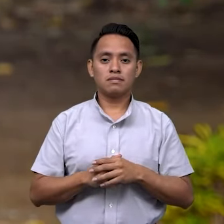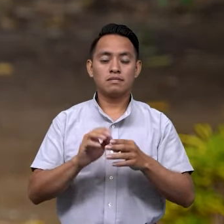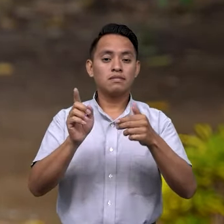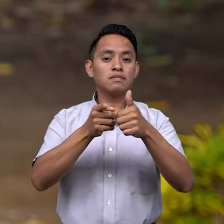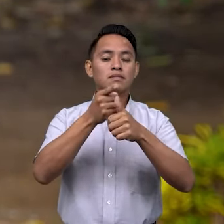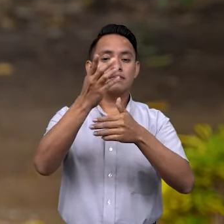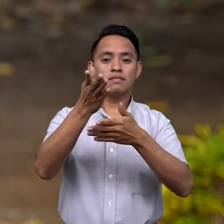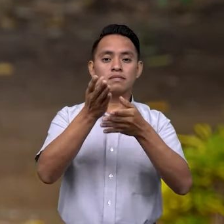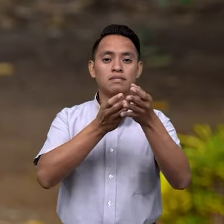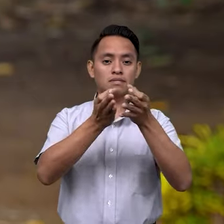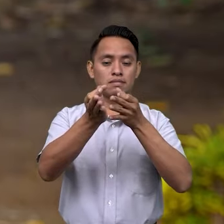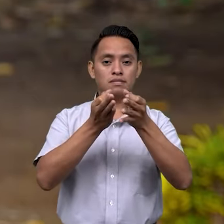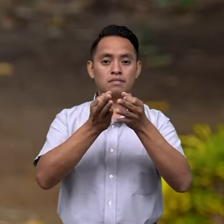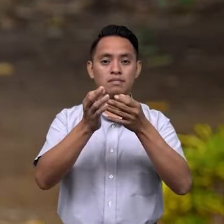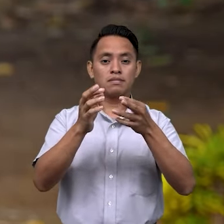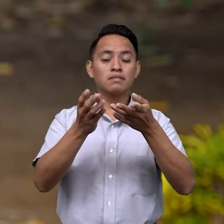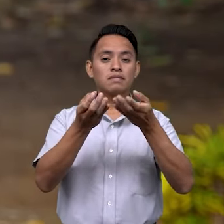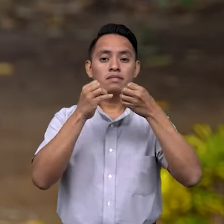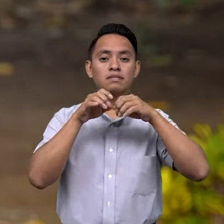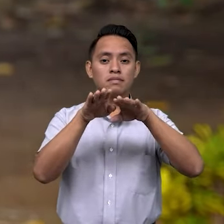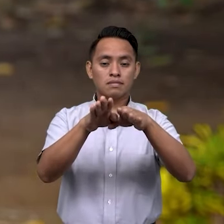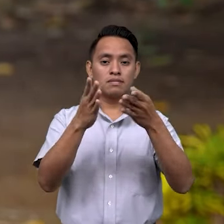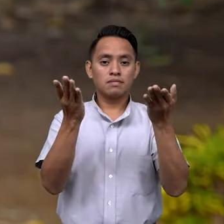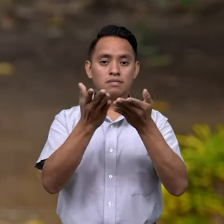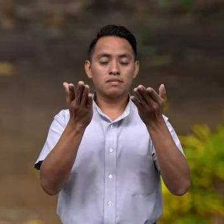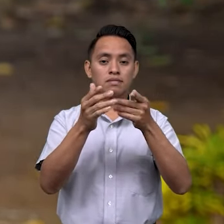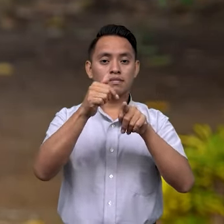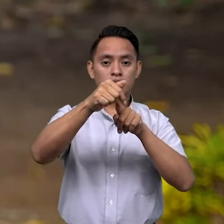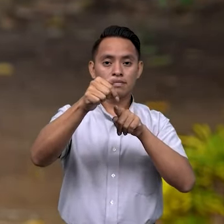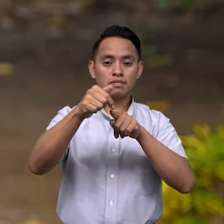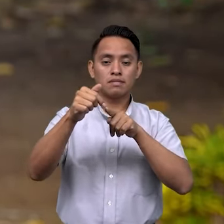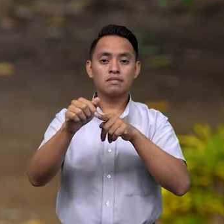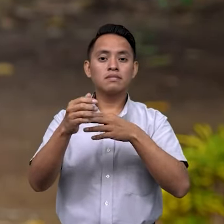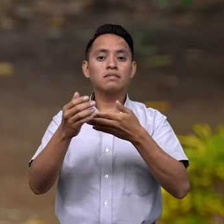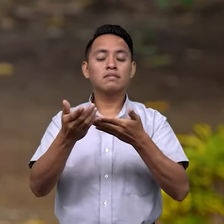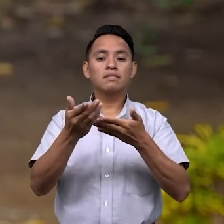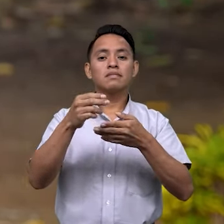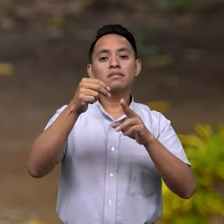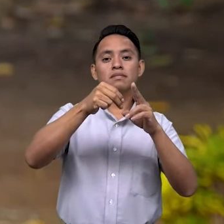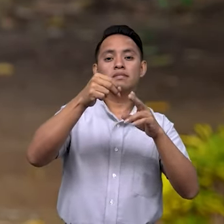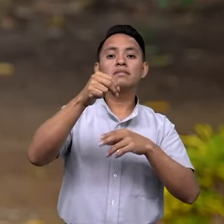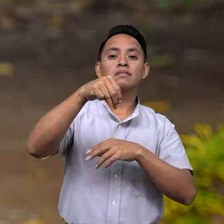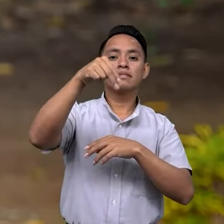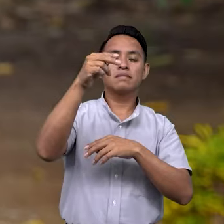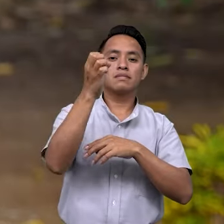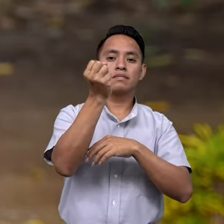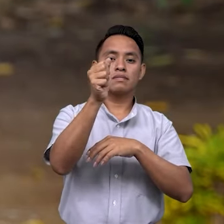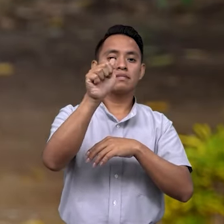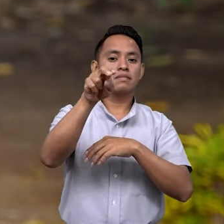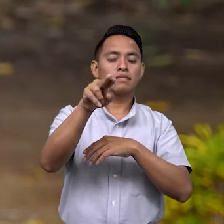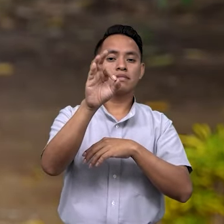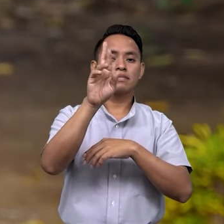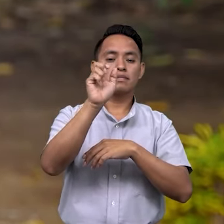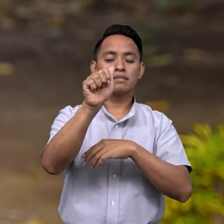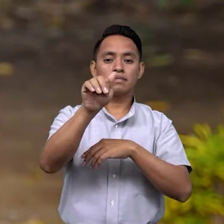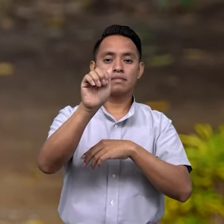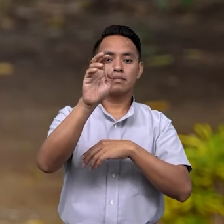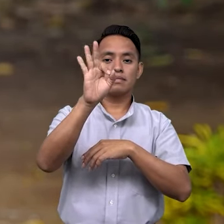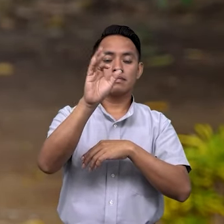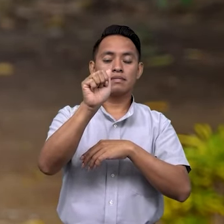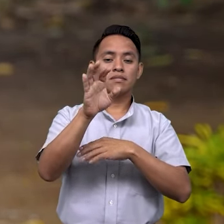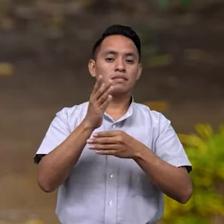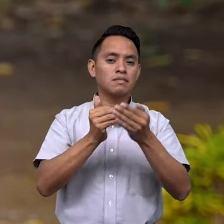primera parte le presentamos un reporte acerca de cómo el municipio de San Rafael del Norte se ha venido preparando de cara a